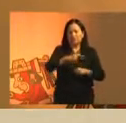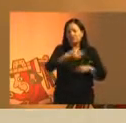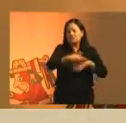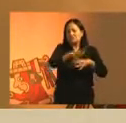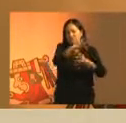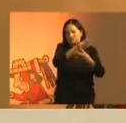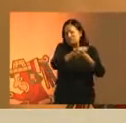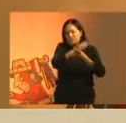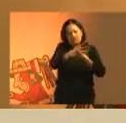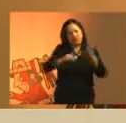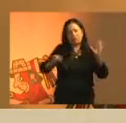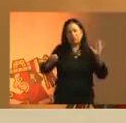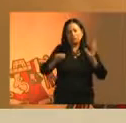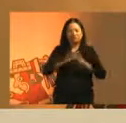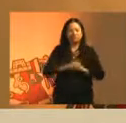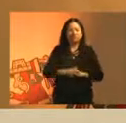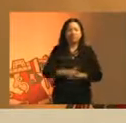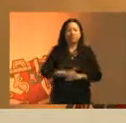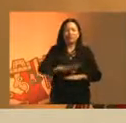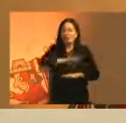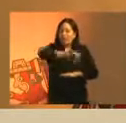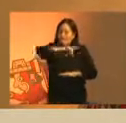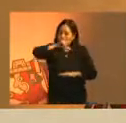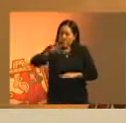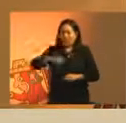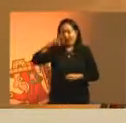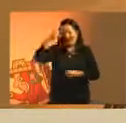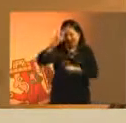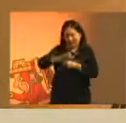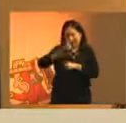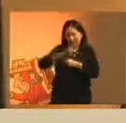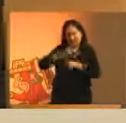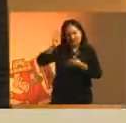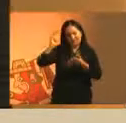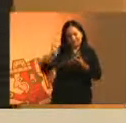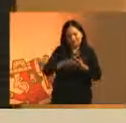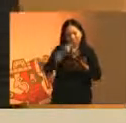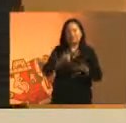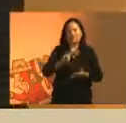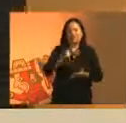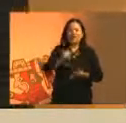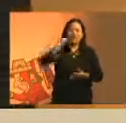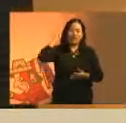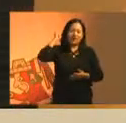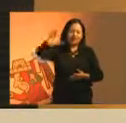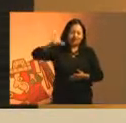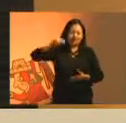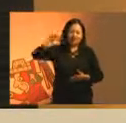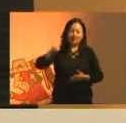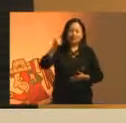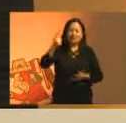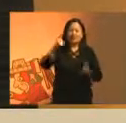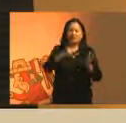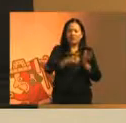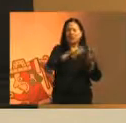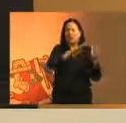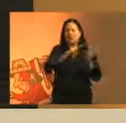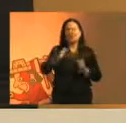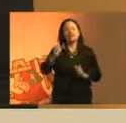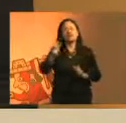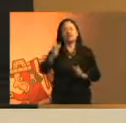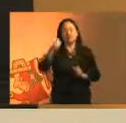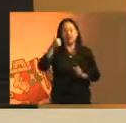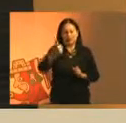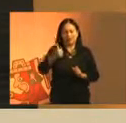escapó de las manos pero la tercera vez en abril de 1926 o sea había pasado